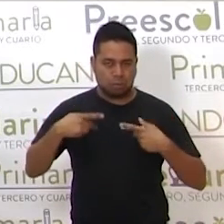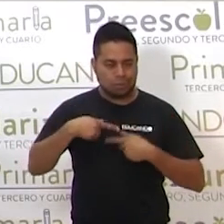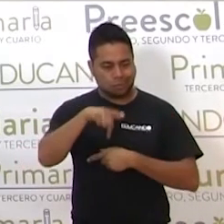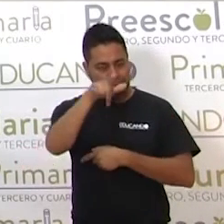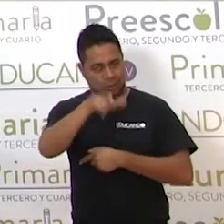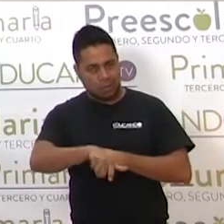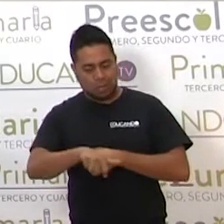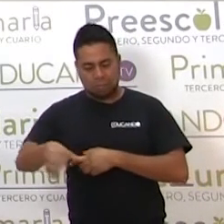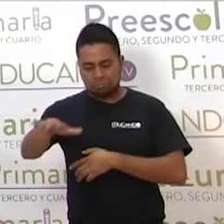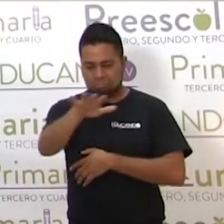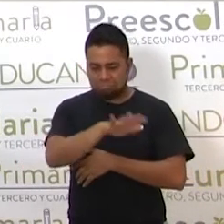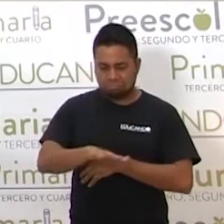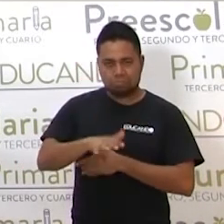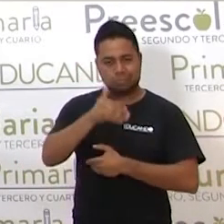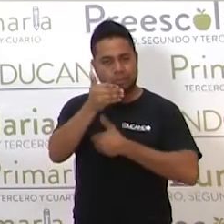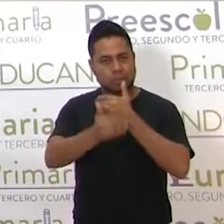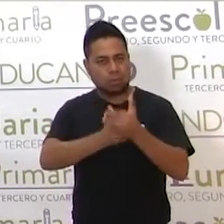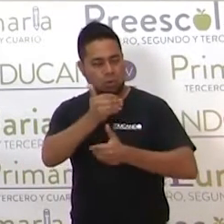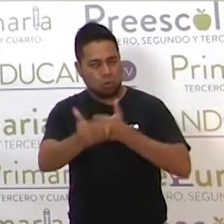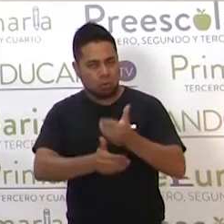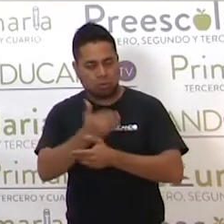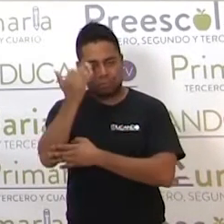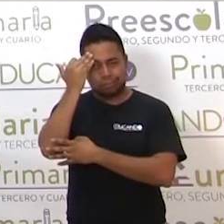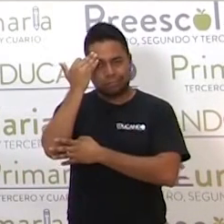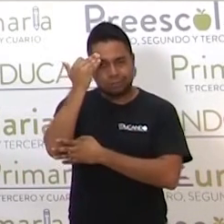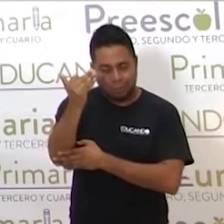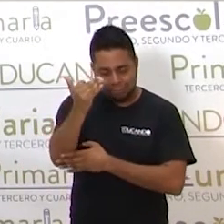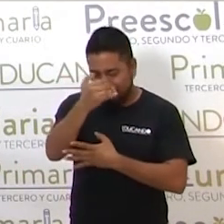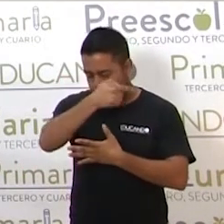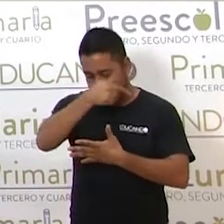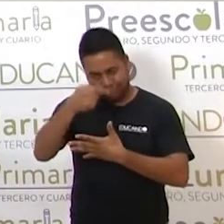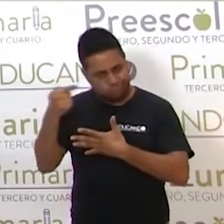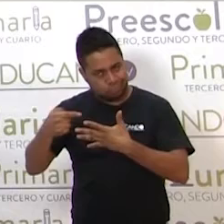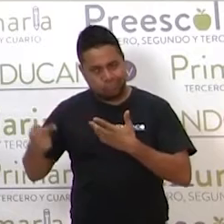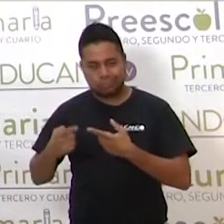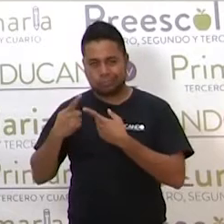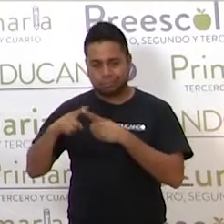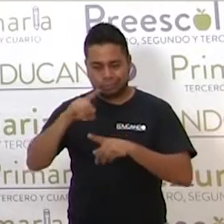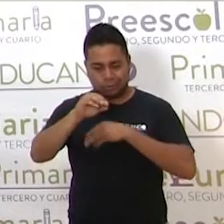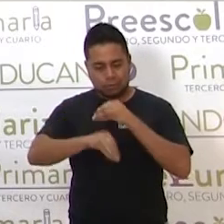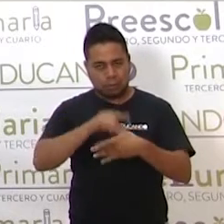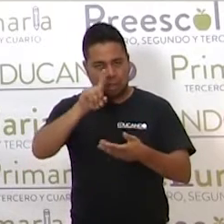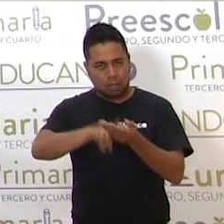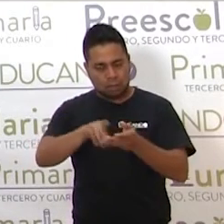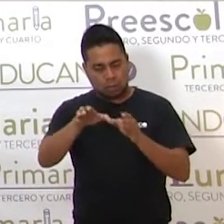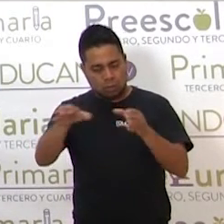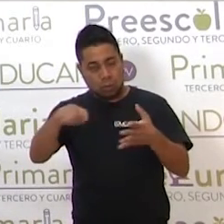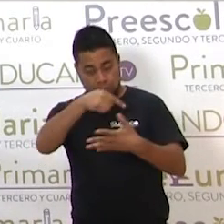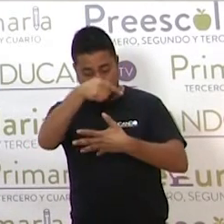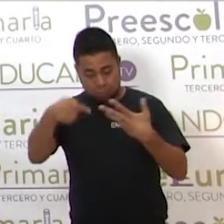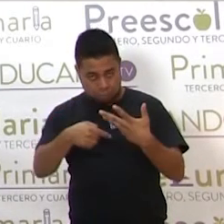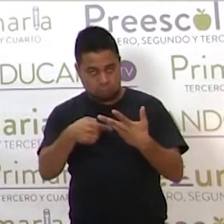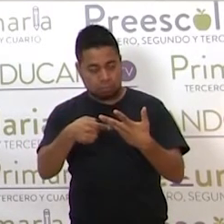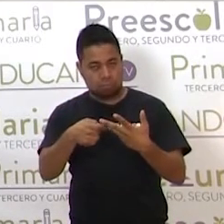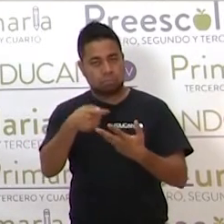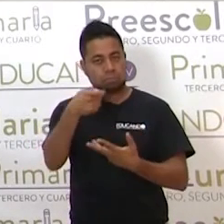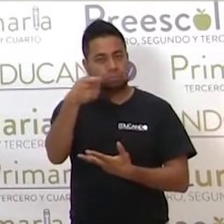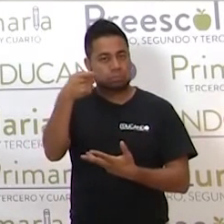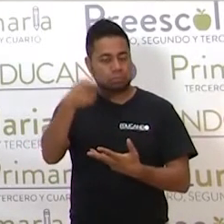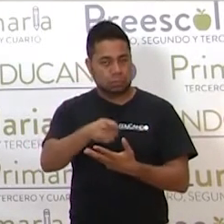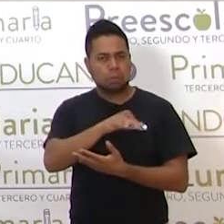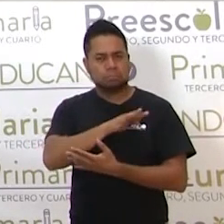personajes, ambiente, desarrollo, tiempo, entre otros. Y que estos elementos pueden